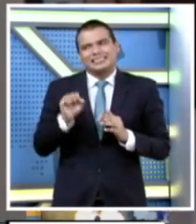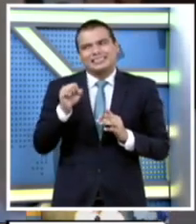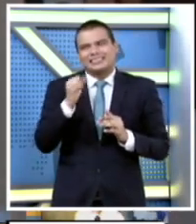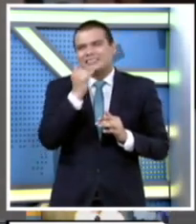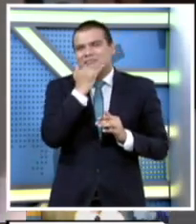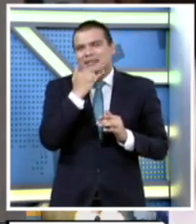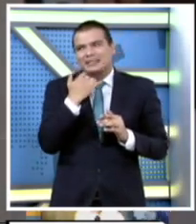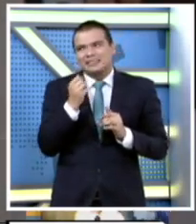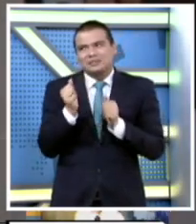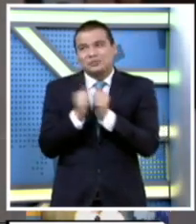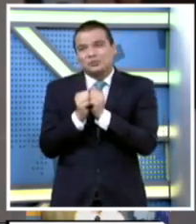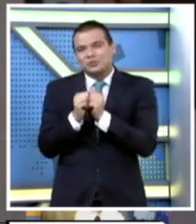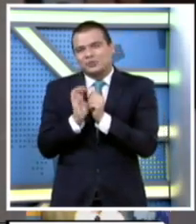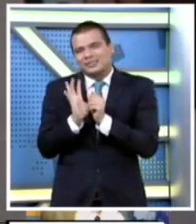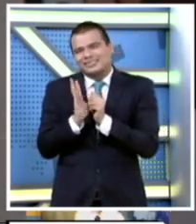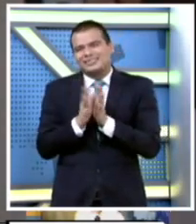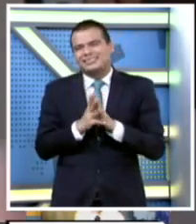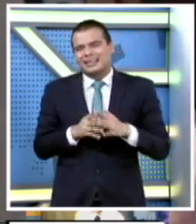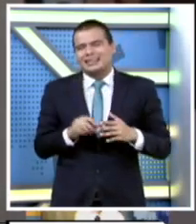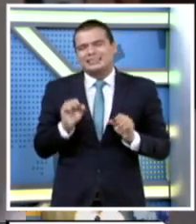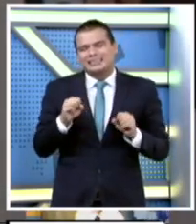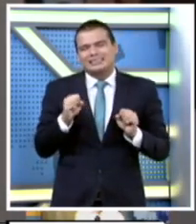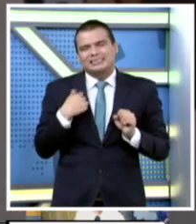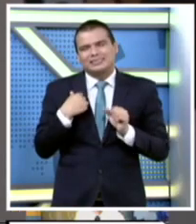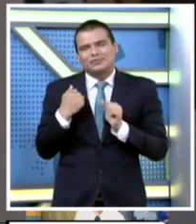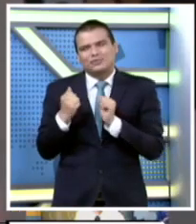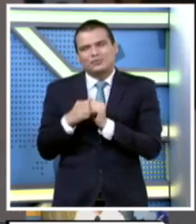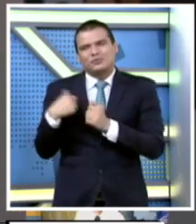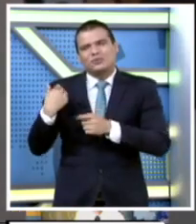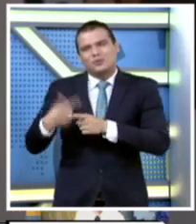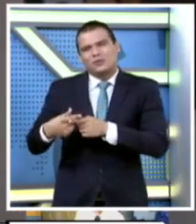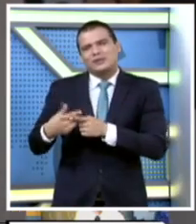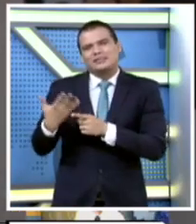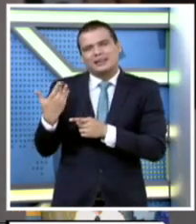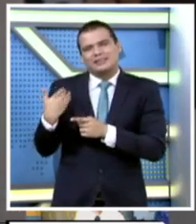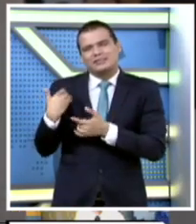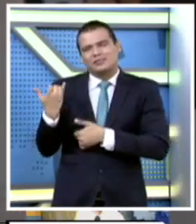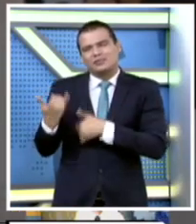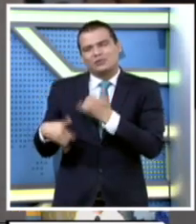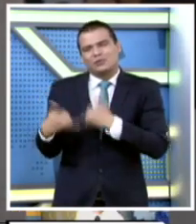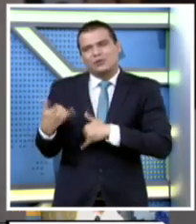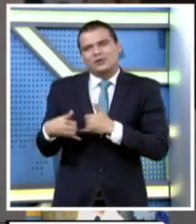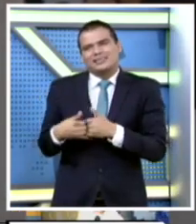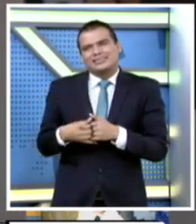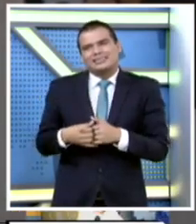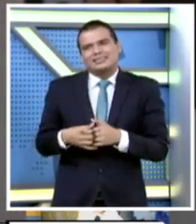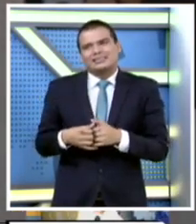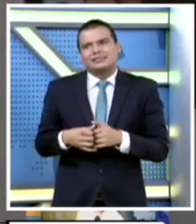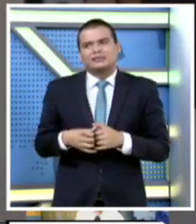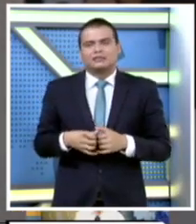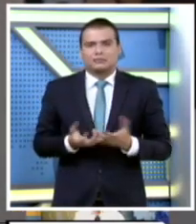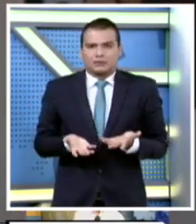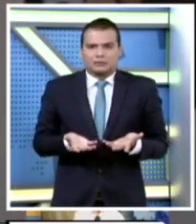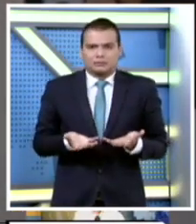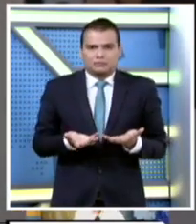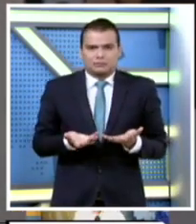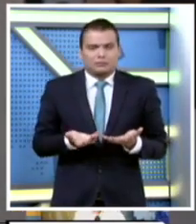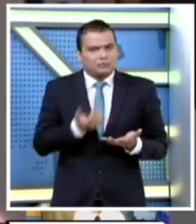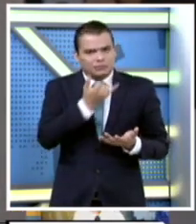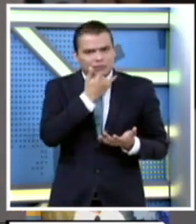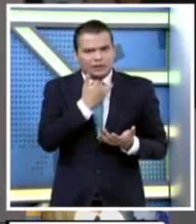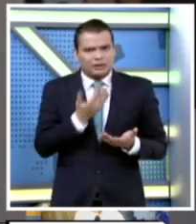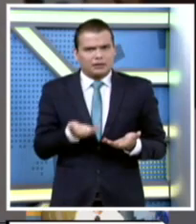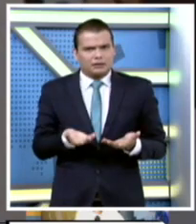estaba tomando trago con él. O ay sí, yo jugué con él, dominó. Y me parece inapropiado